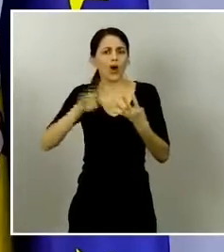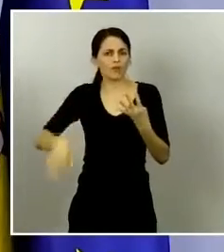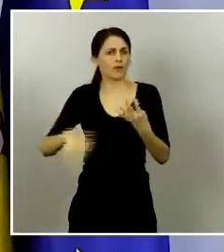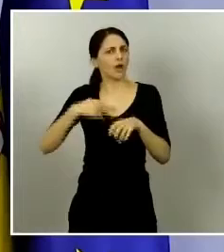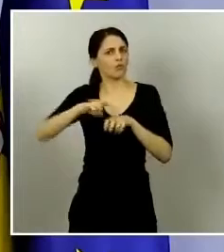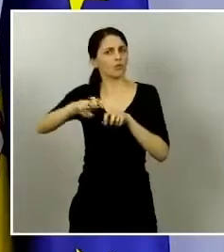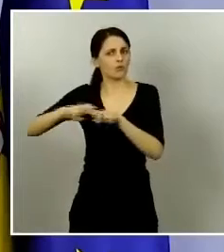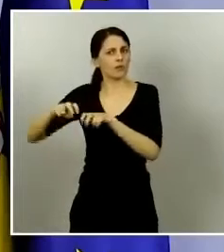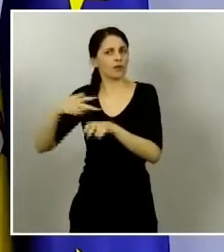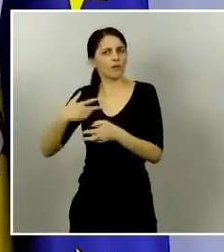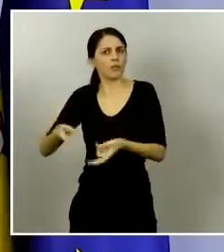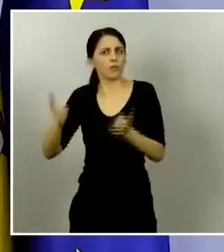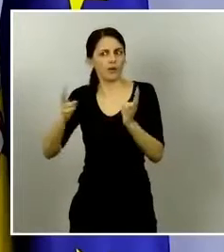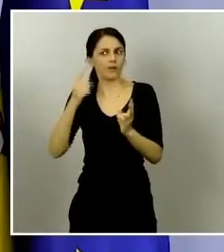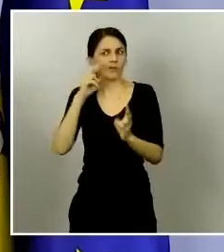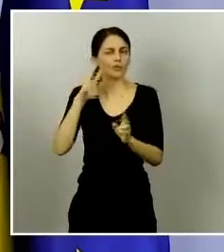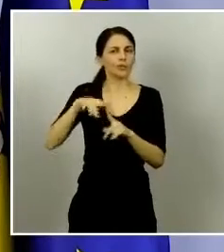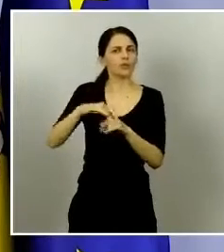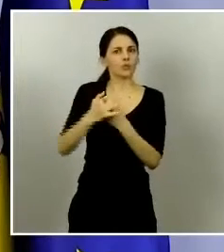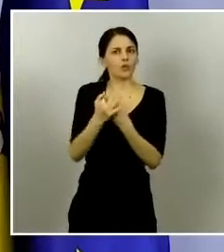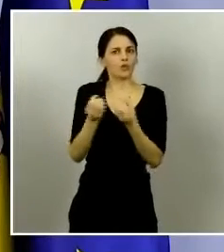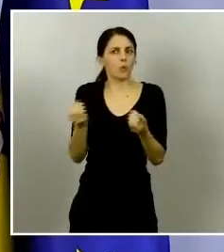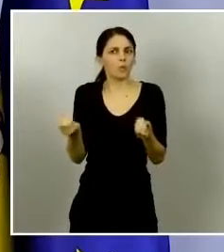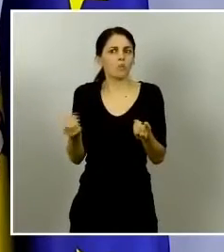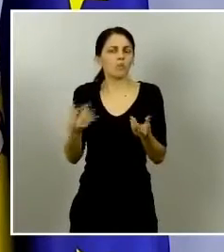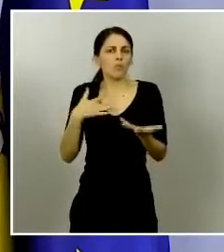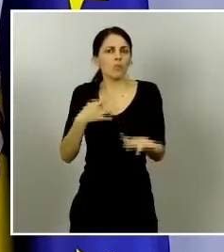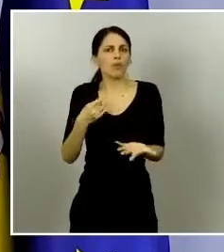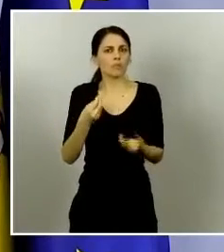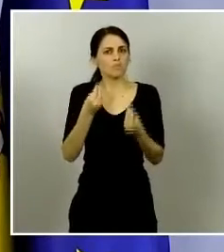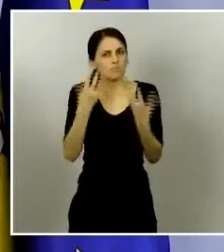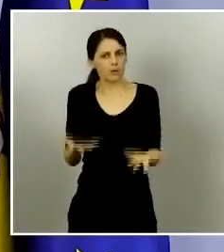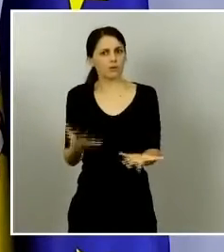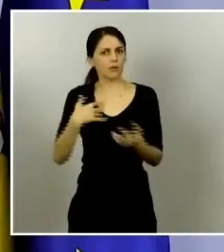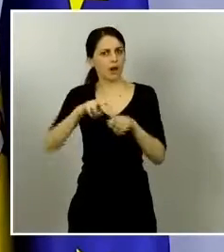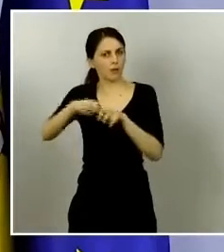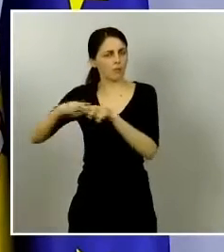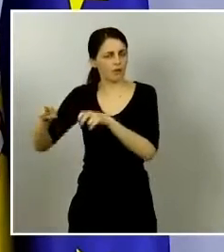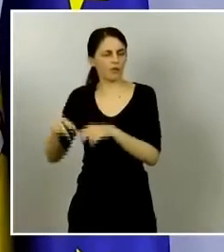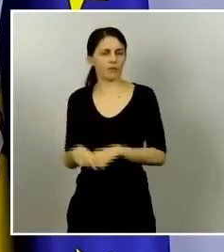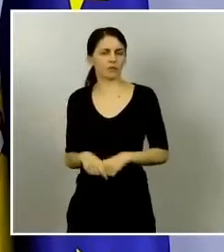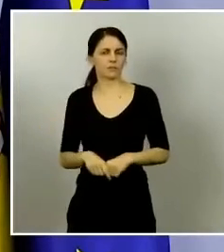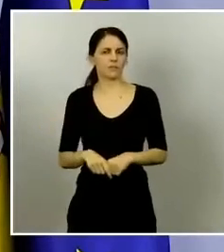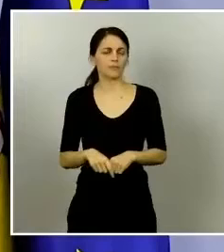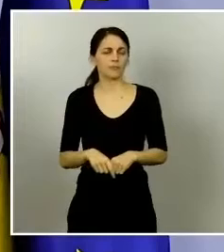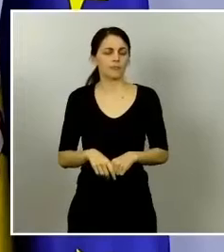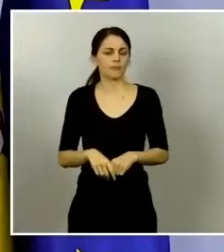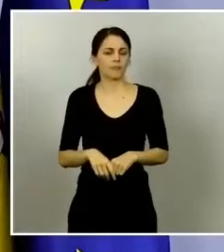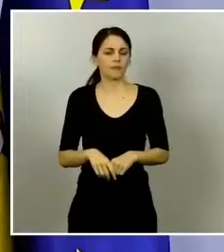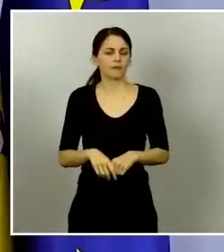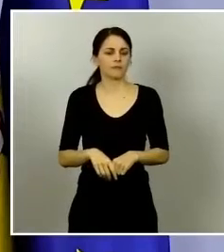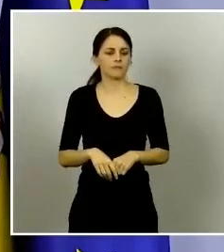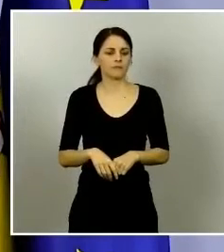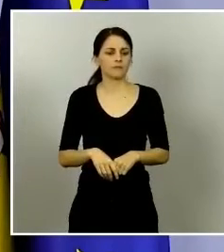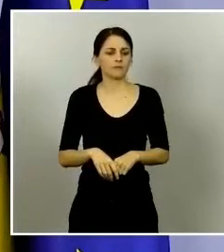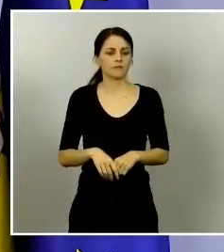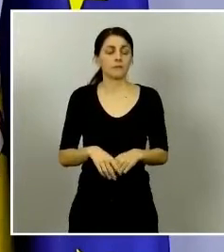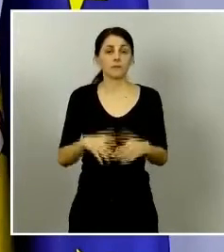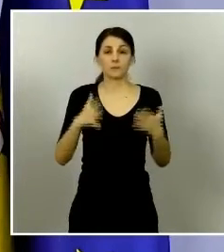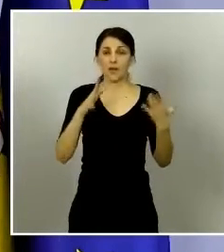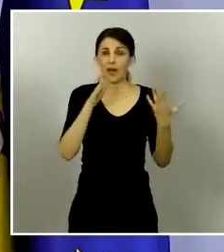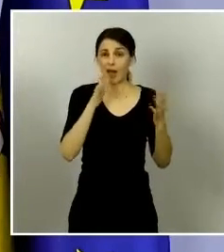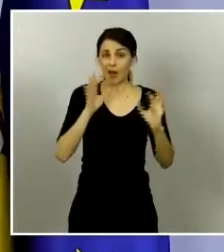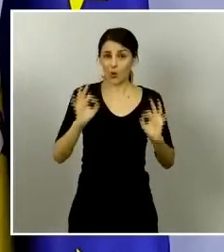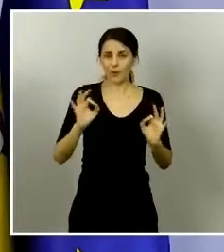un cambio de tendencia en la evolución de la epidemia, creemos que nos podremos encontrar en el escenario que comunicó ayer y anunció ayer el presidente del